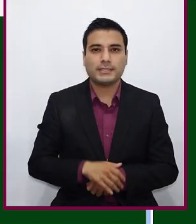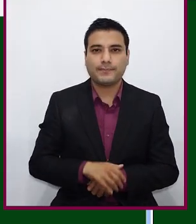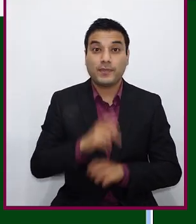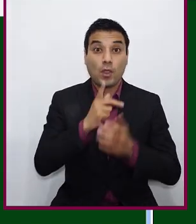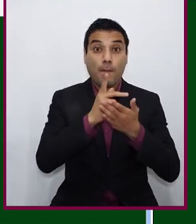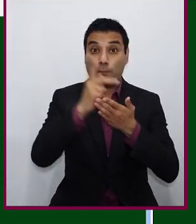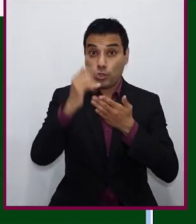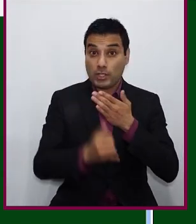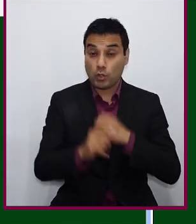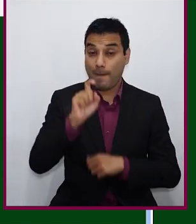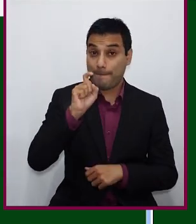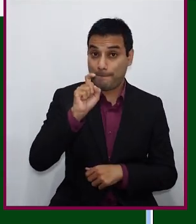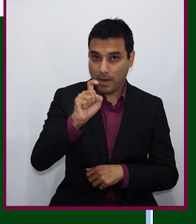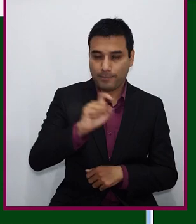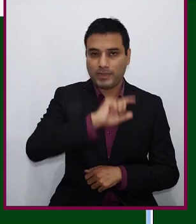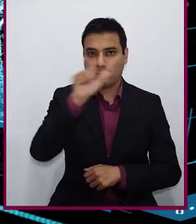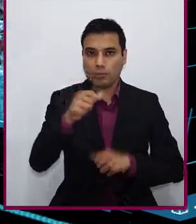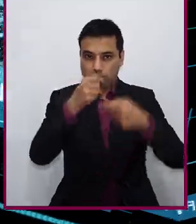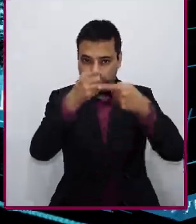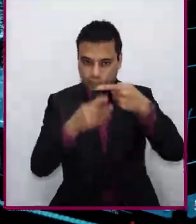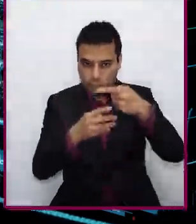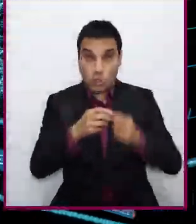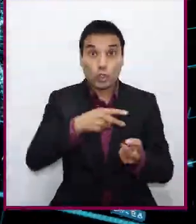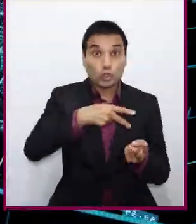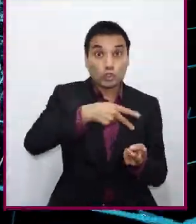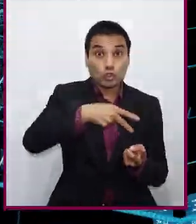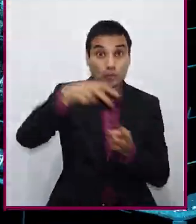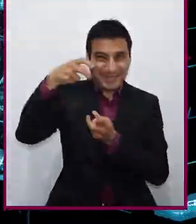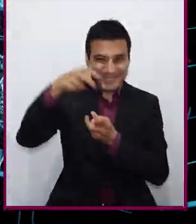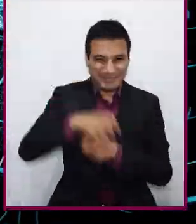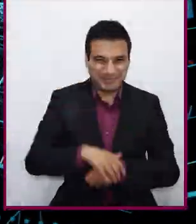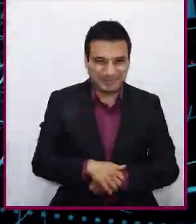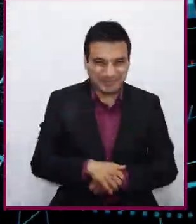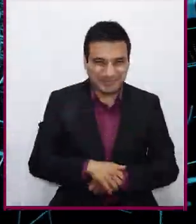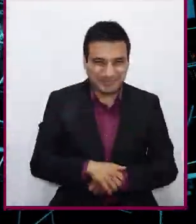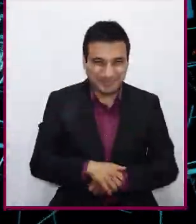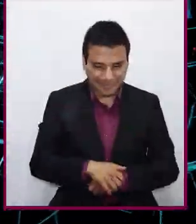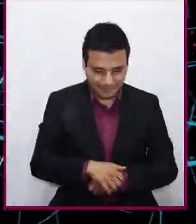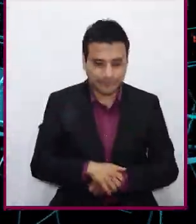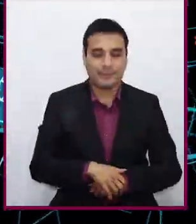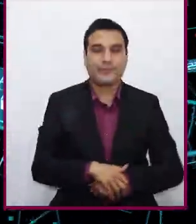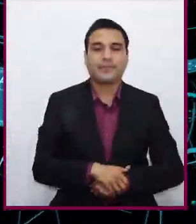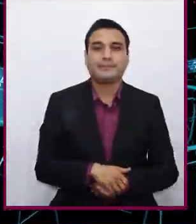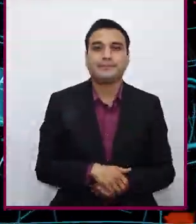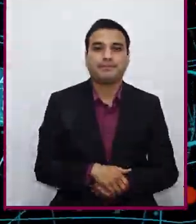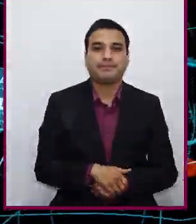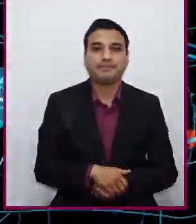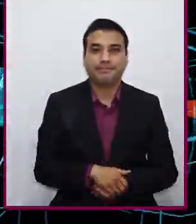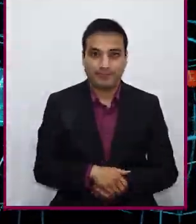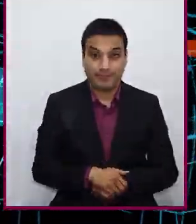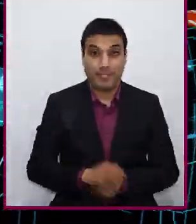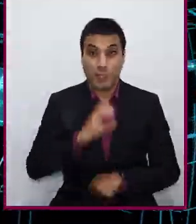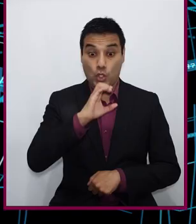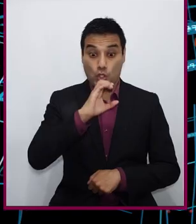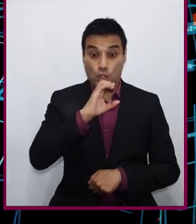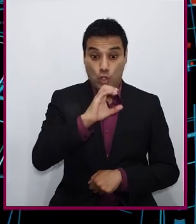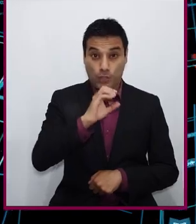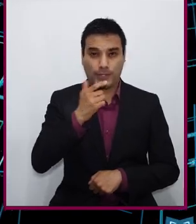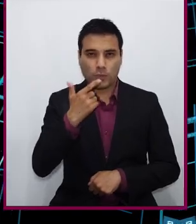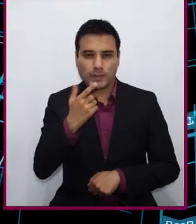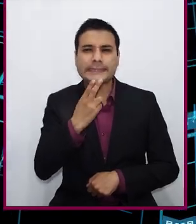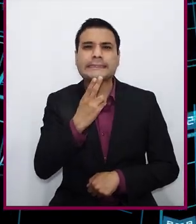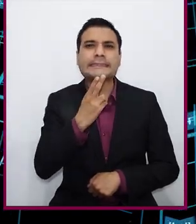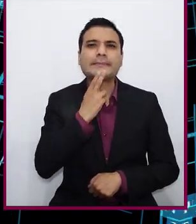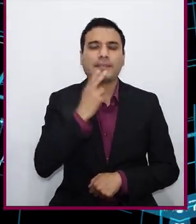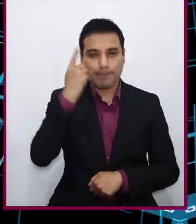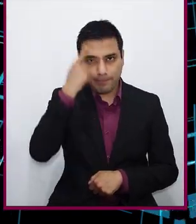cargar el proyecto descargado previamente como un gran también puede usarse para desarrollar aplicaciones móviles porque proporciona todos